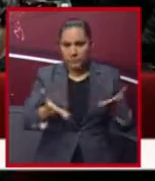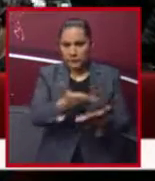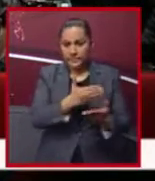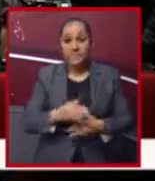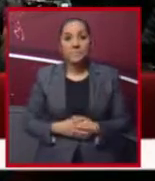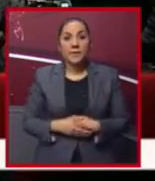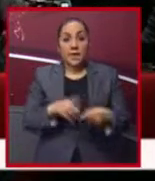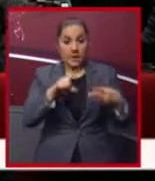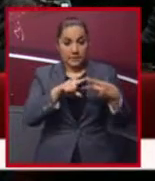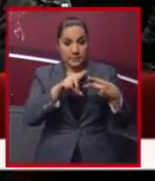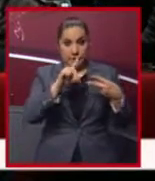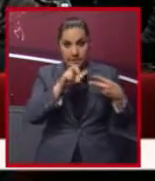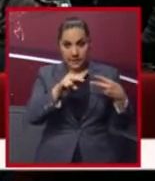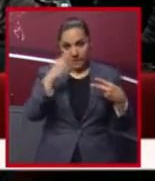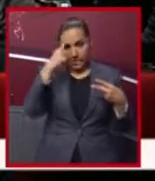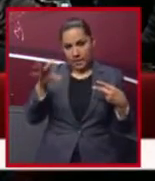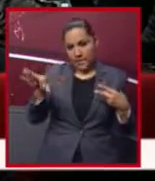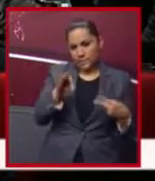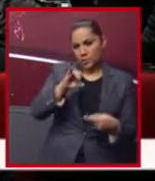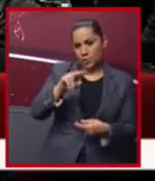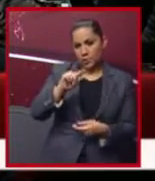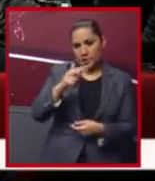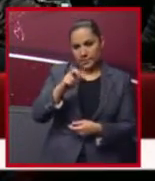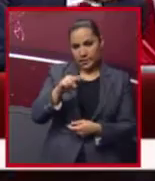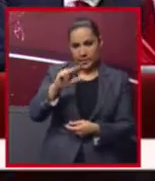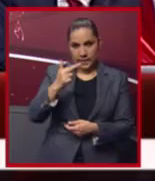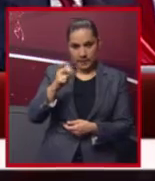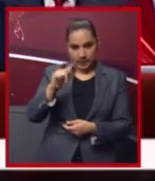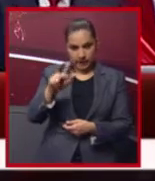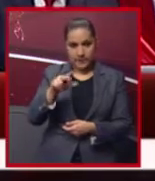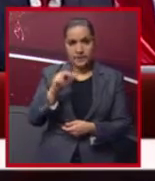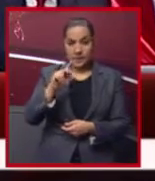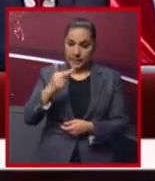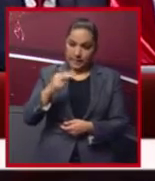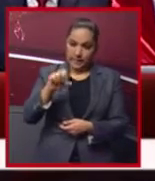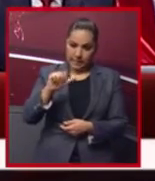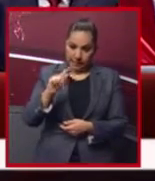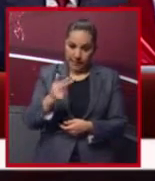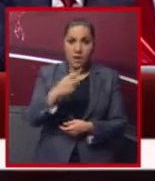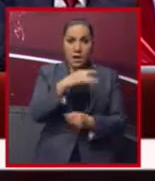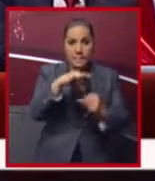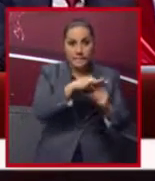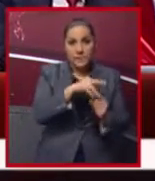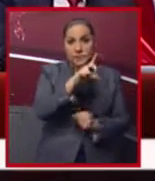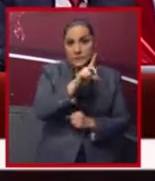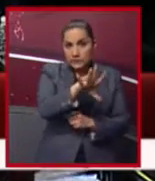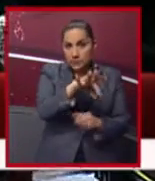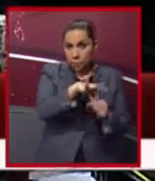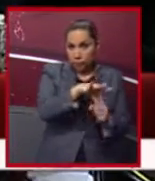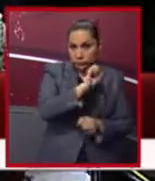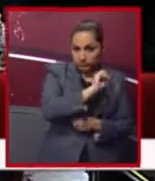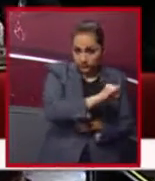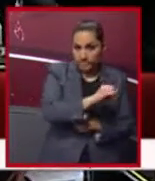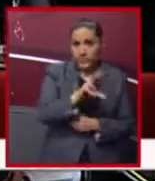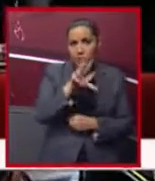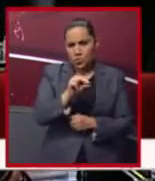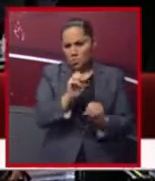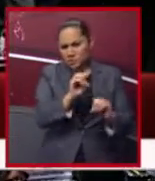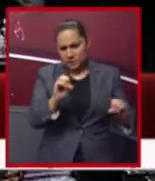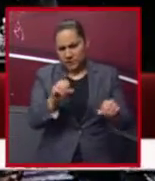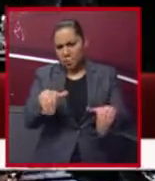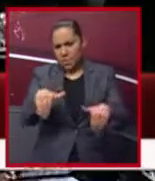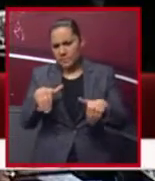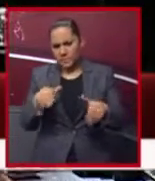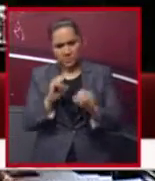el nombramiento de Jonathan Heath fue aprobado con 35 votos en pro, 0 en contra y 0 abstenciones. Y bueno,